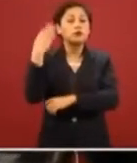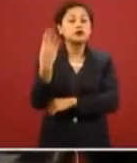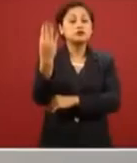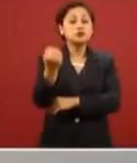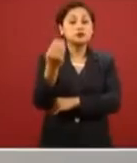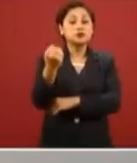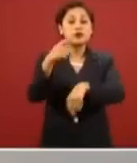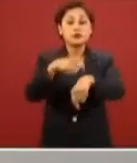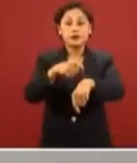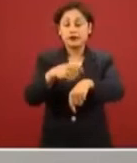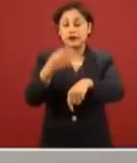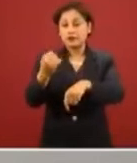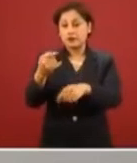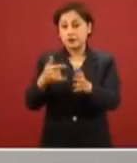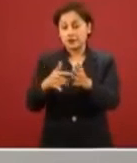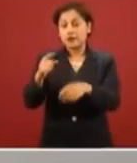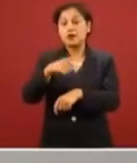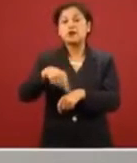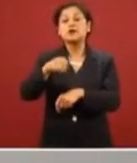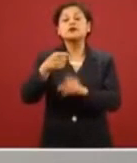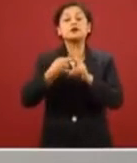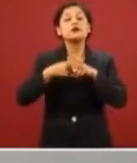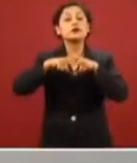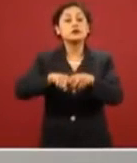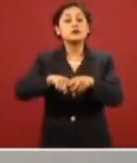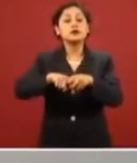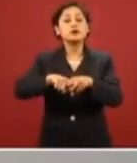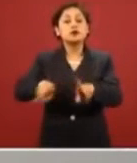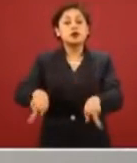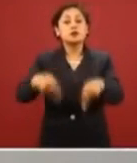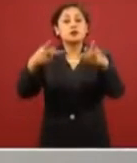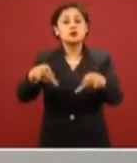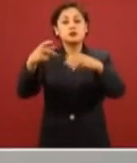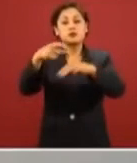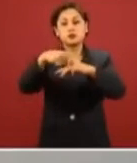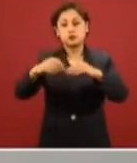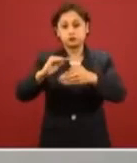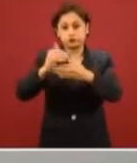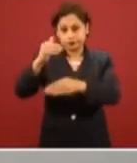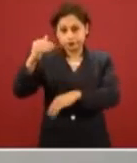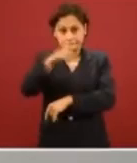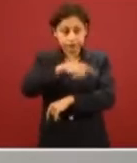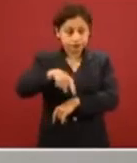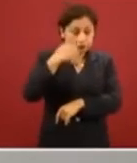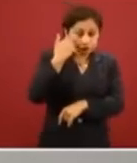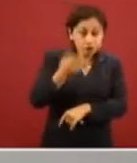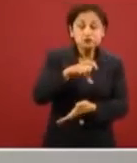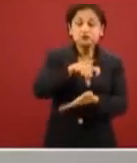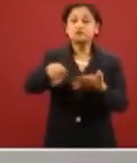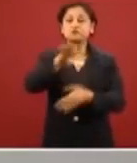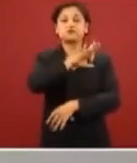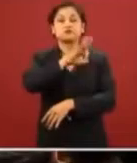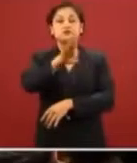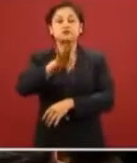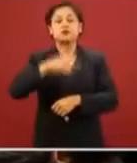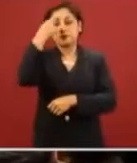van a estar a disposición de toda la gente que quiera participar en este rifa del avión presidencial. Muchas gracias y